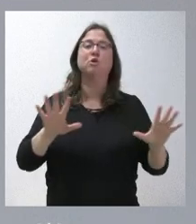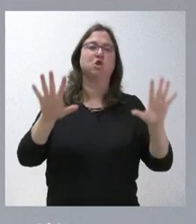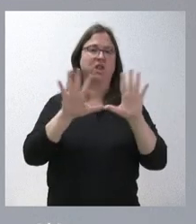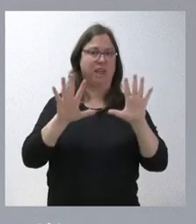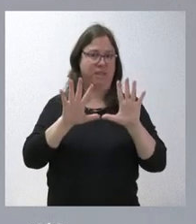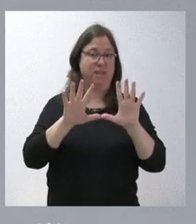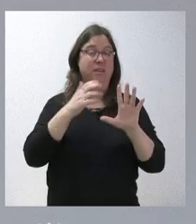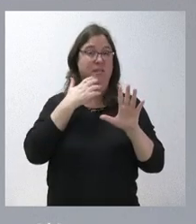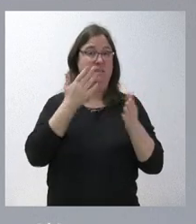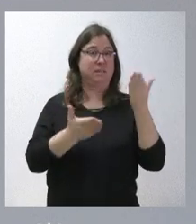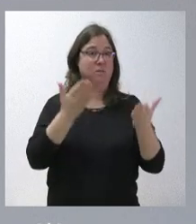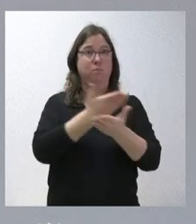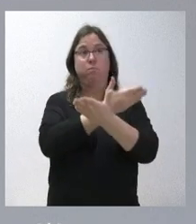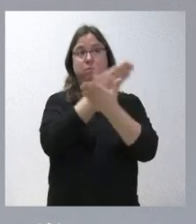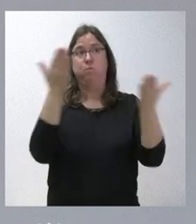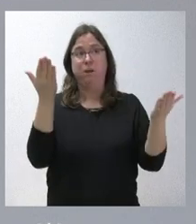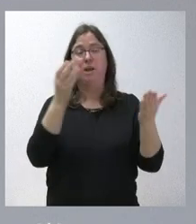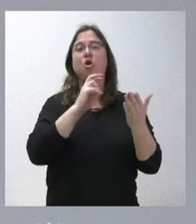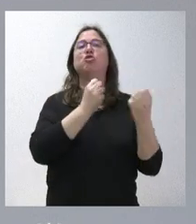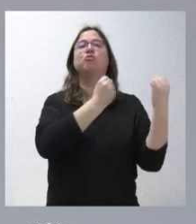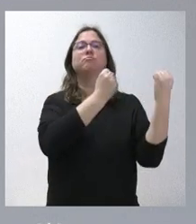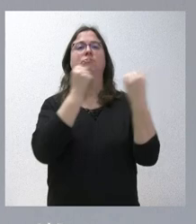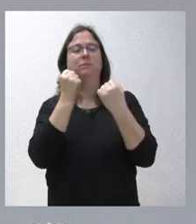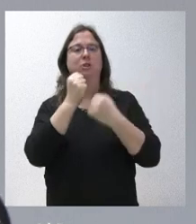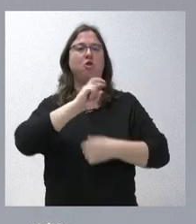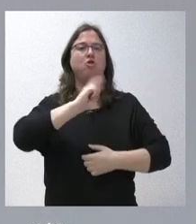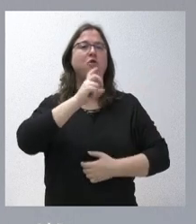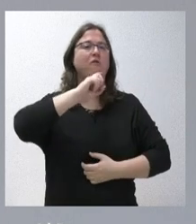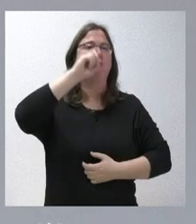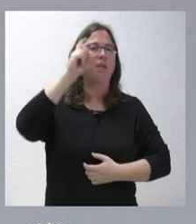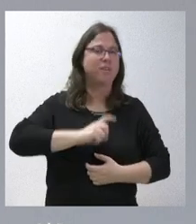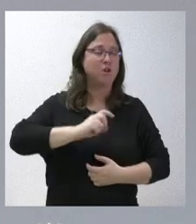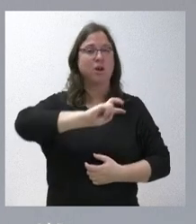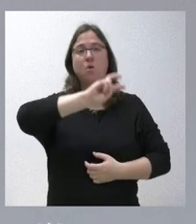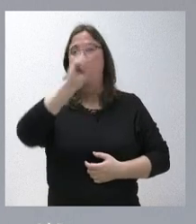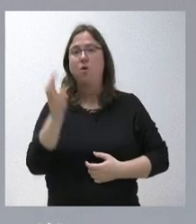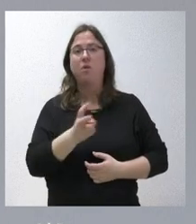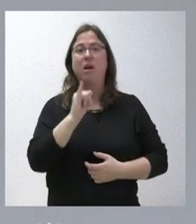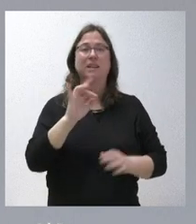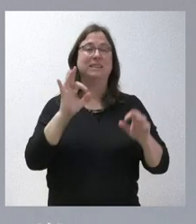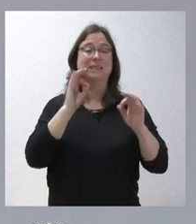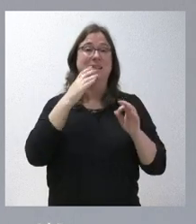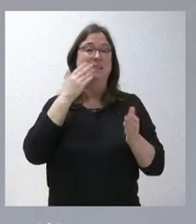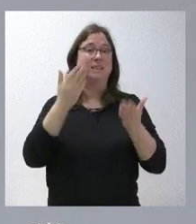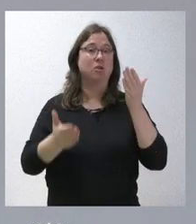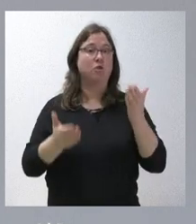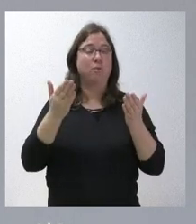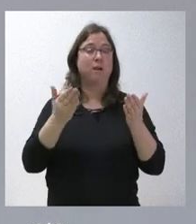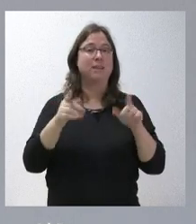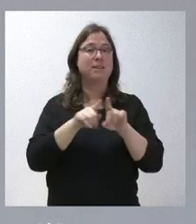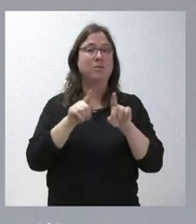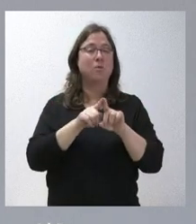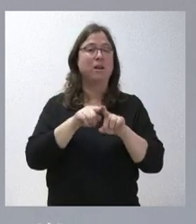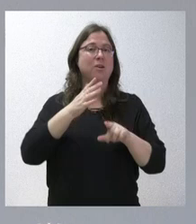lo comparan con los entes instrumentales y fundaciones que tienen el resto de comunidades autónomas y sobre todo lo comparan con los entes